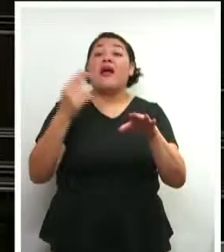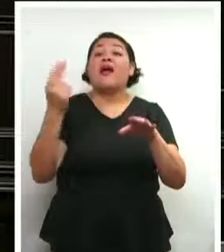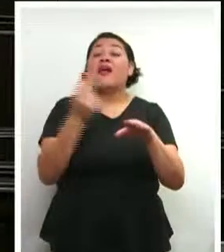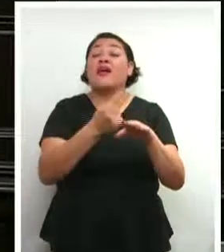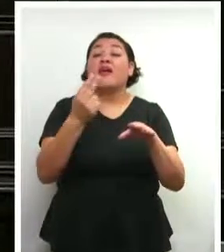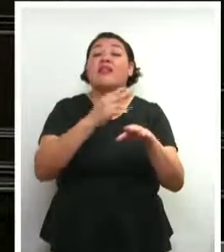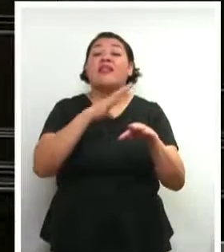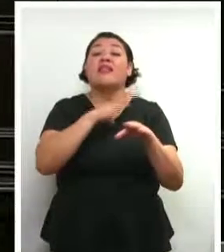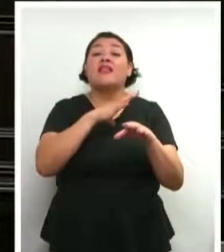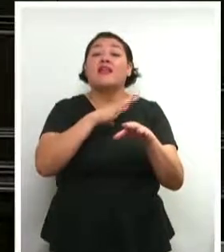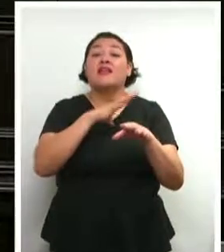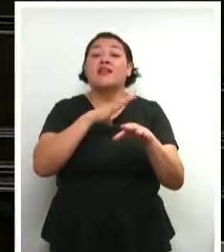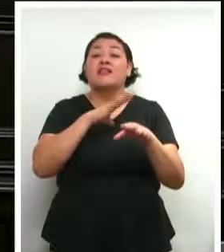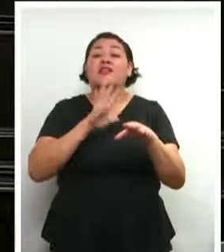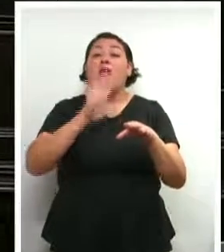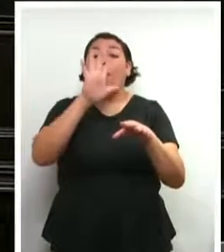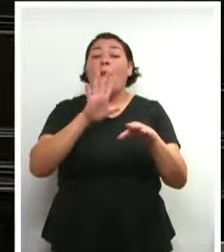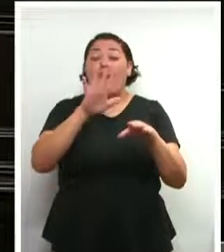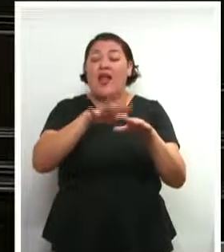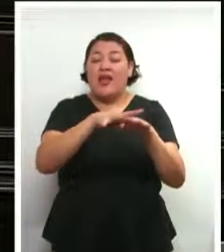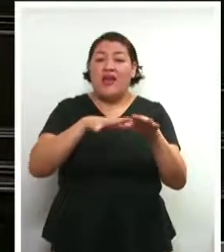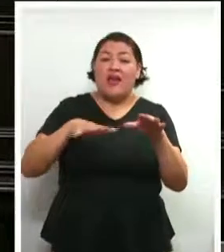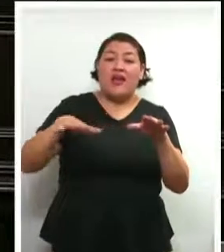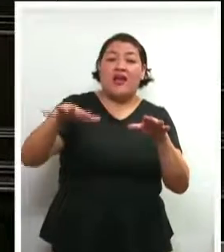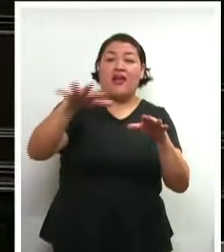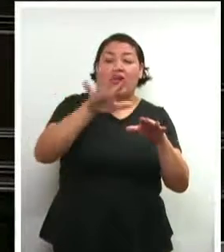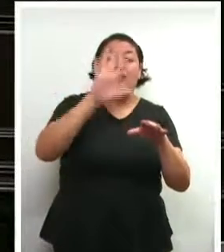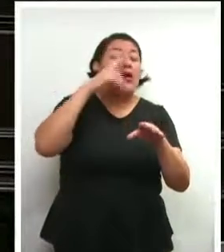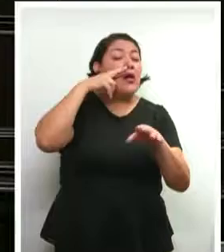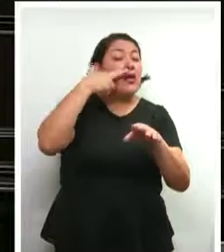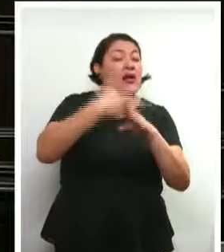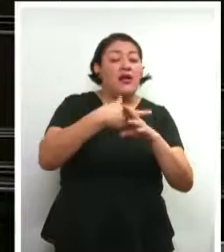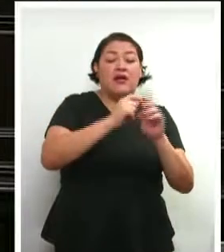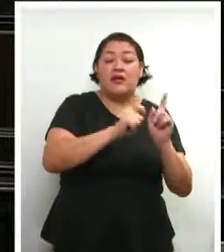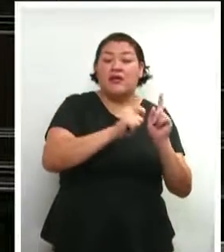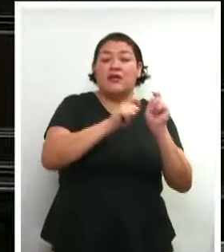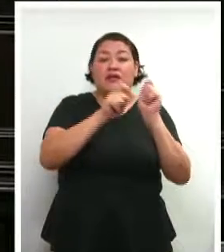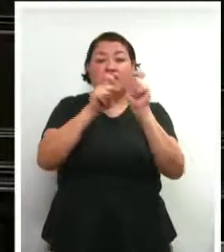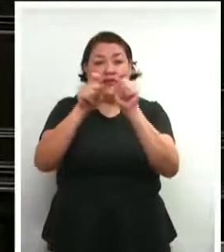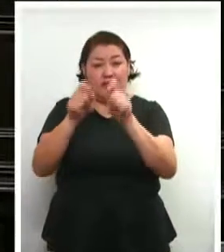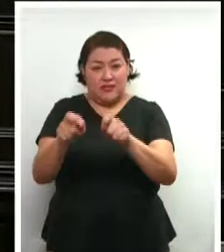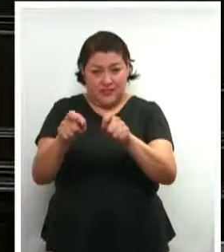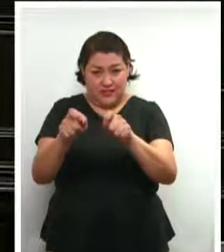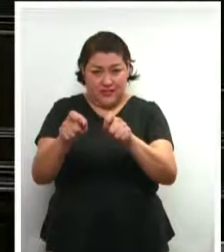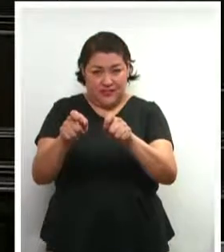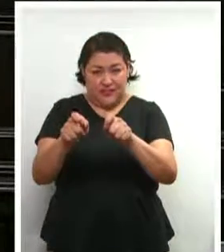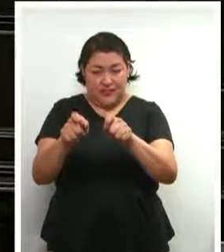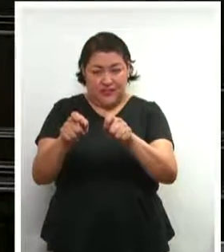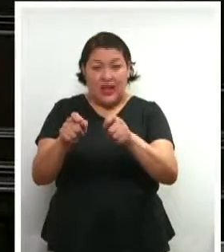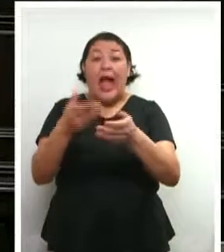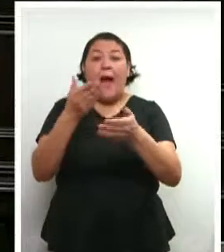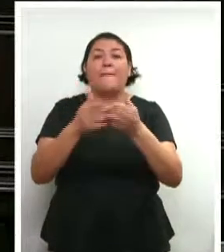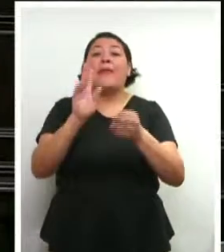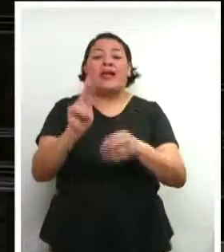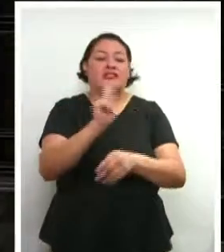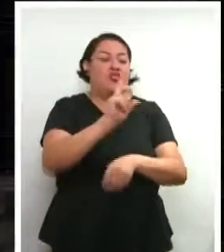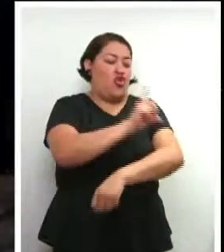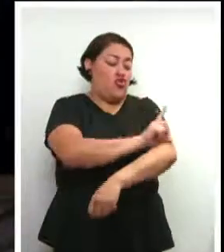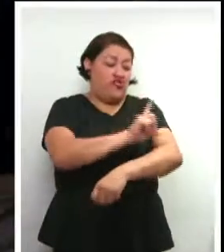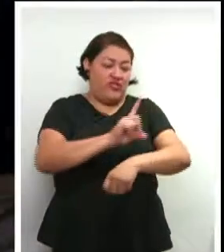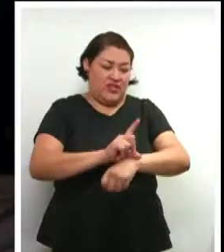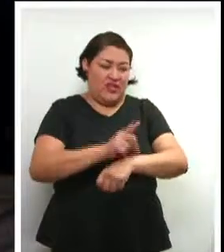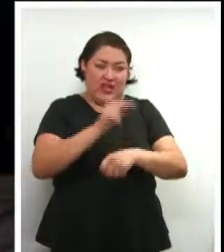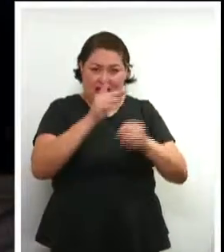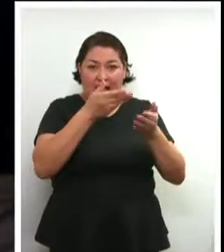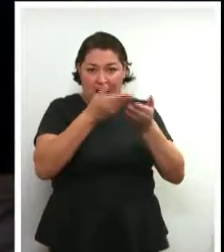el espectro de o el universo de las atribuciones que tienen las actuales delegaciones